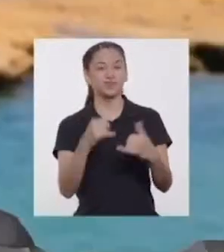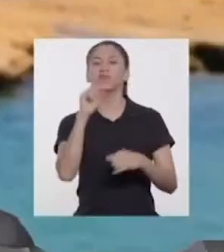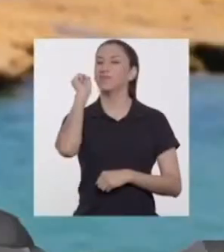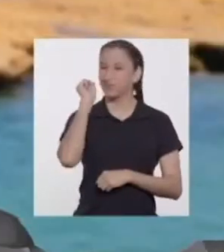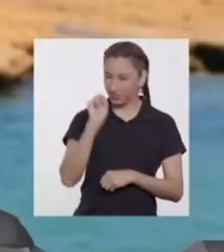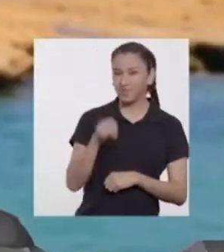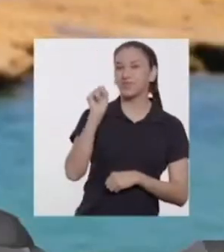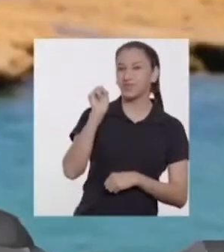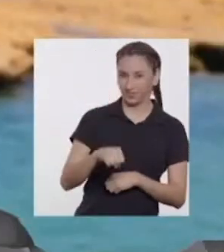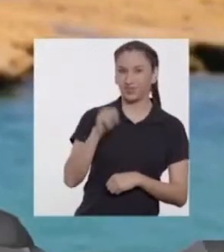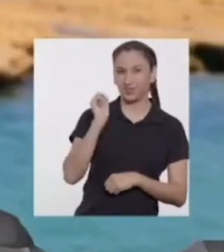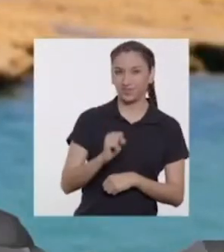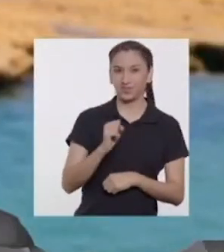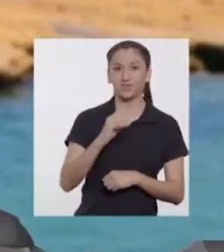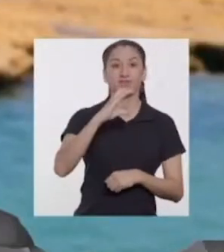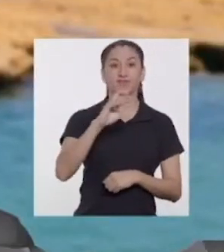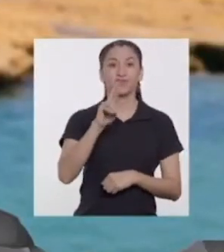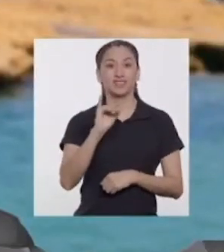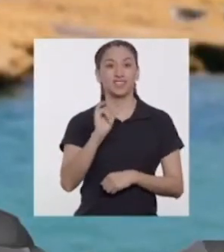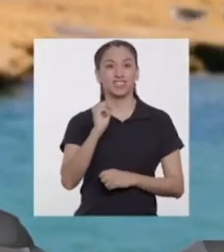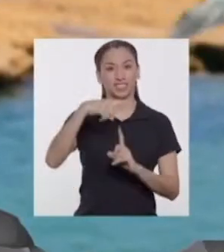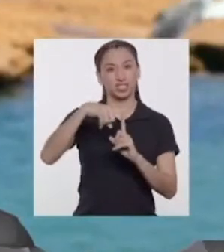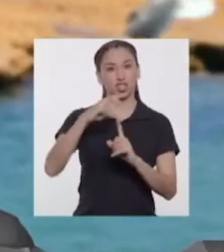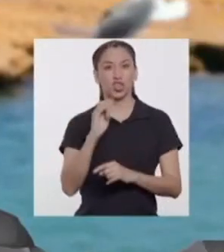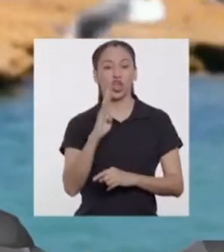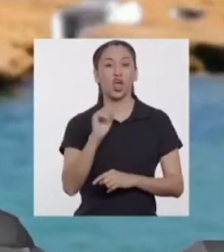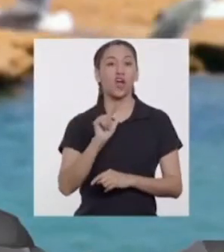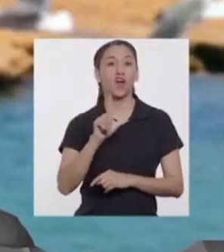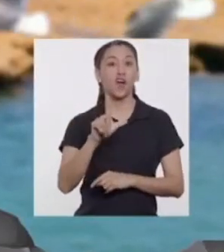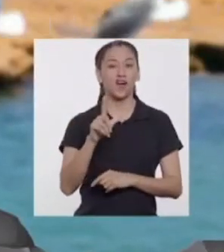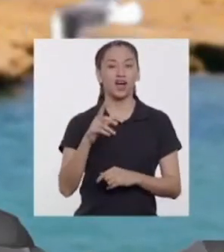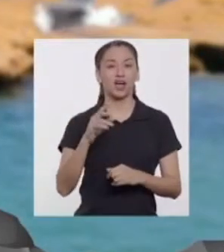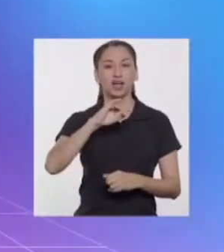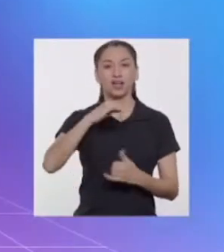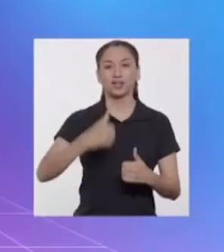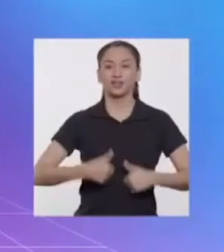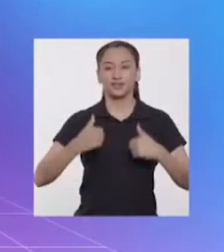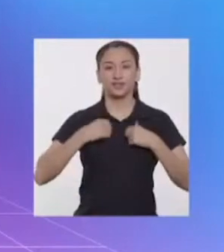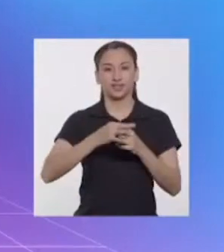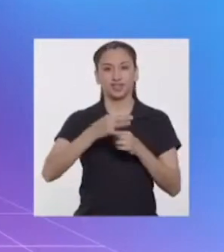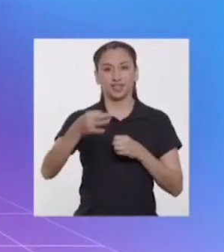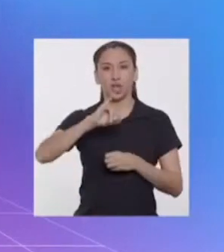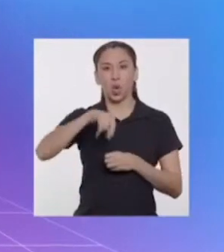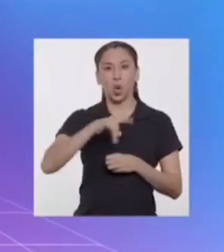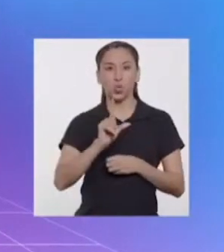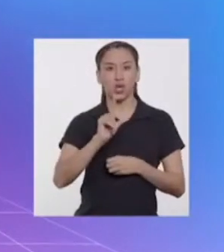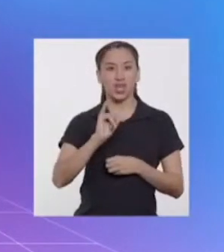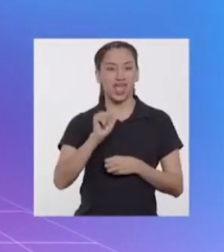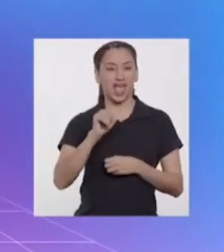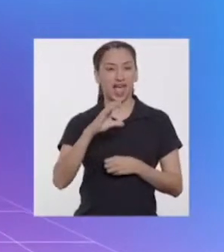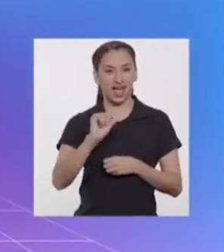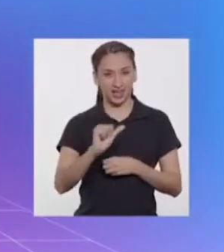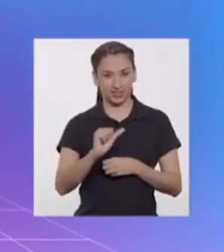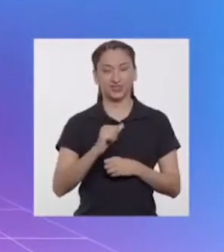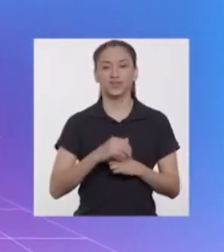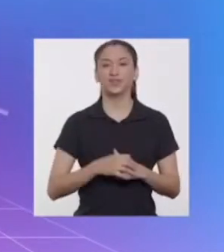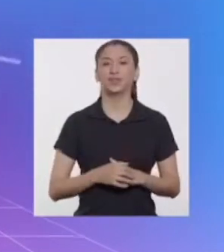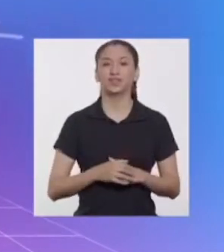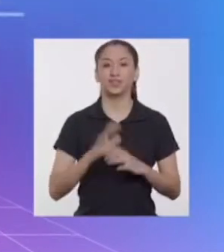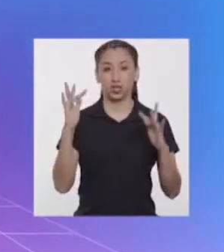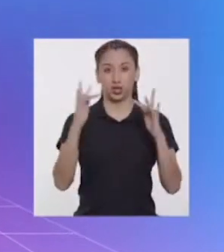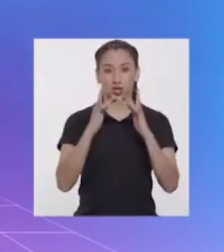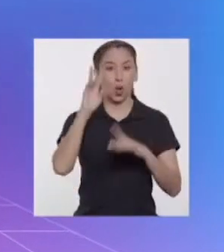propósito? ¡Sí! A Cristóbal de Juliaca. Conectando con Cristóbal,